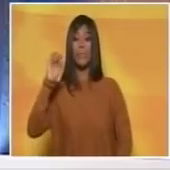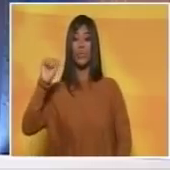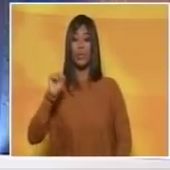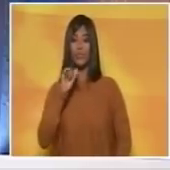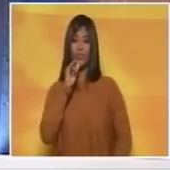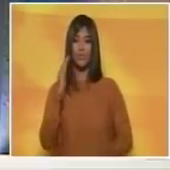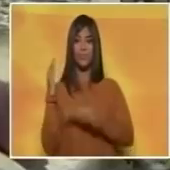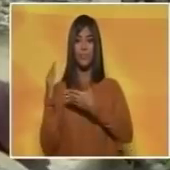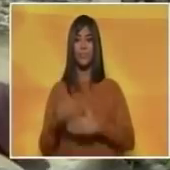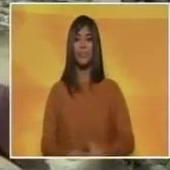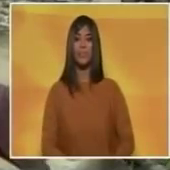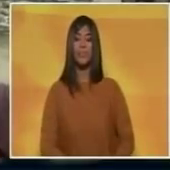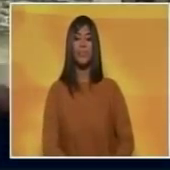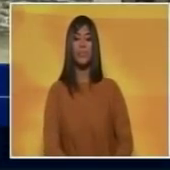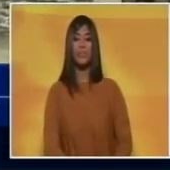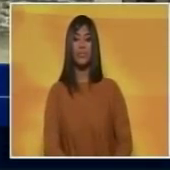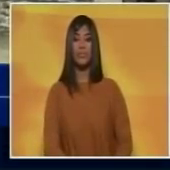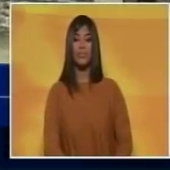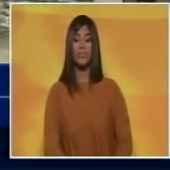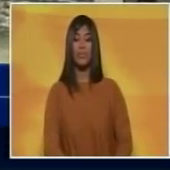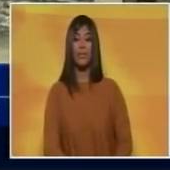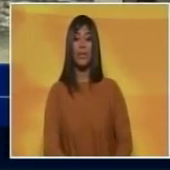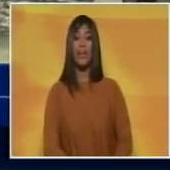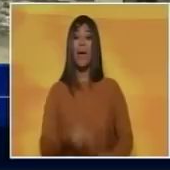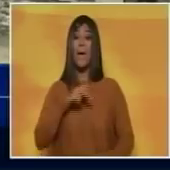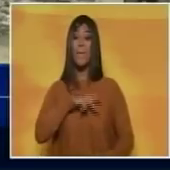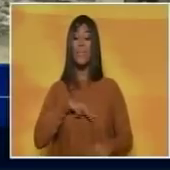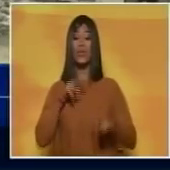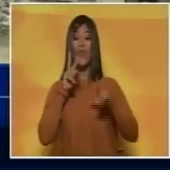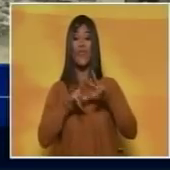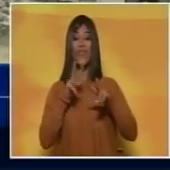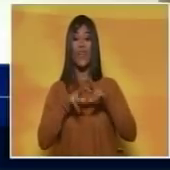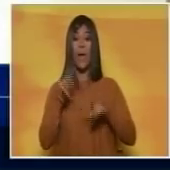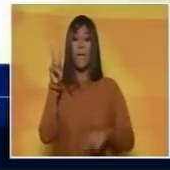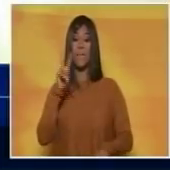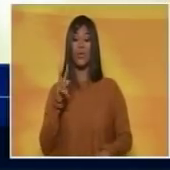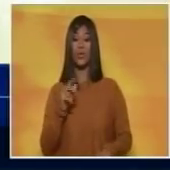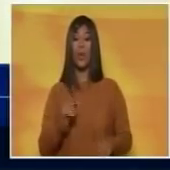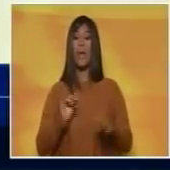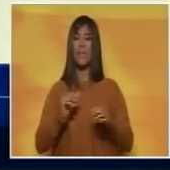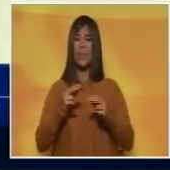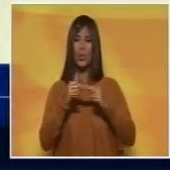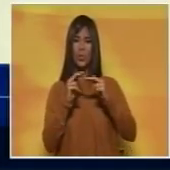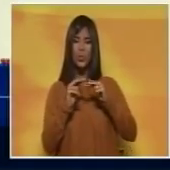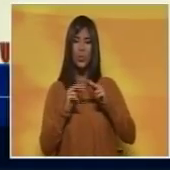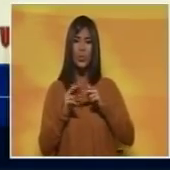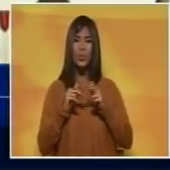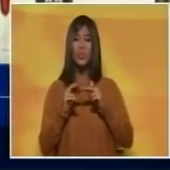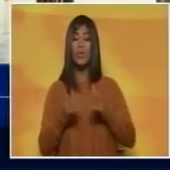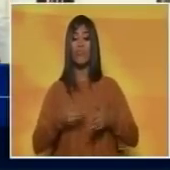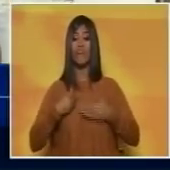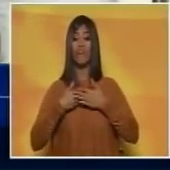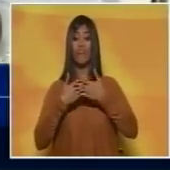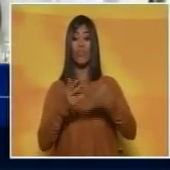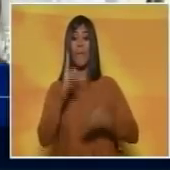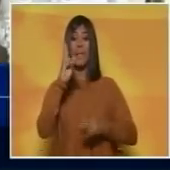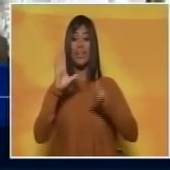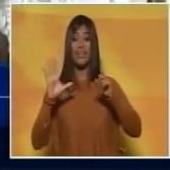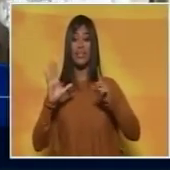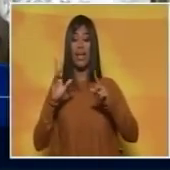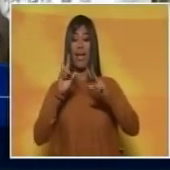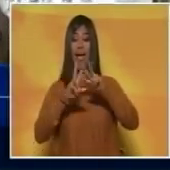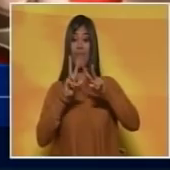amplía. A través de la Gran Misión Vivienda Venezuela fue desarrollada esta obra, entregando 26